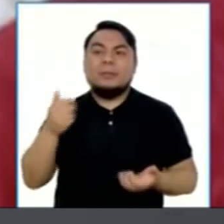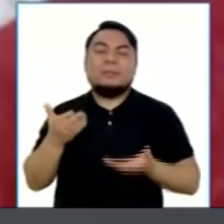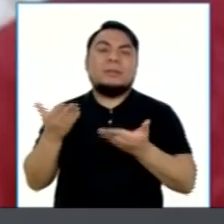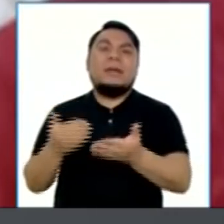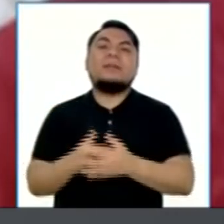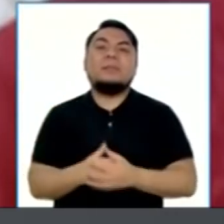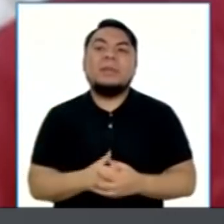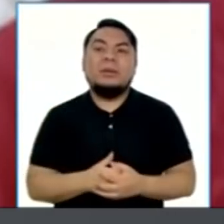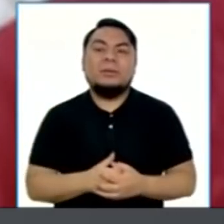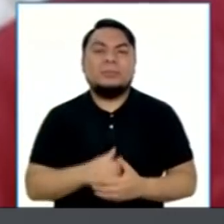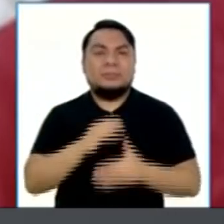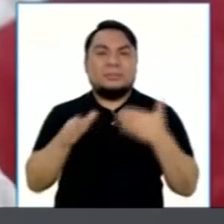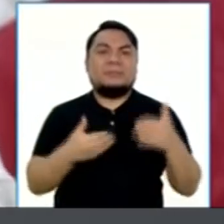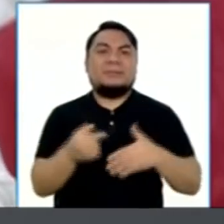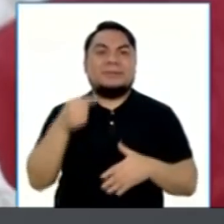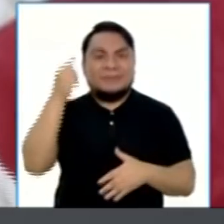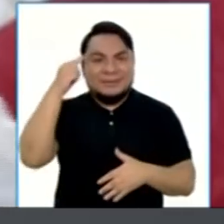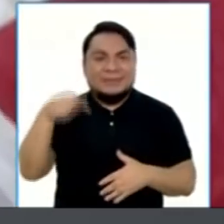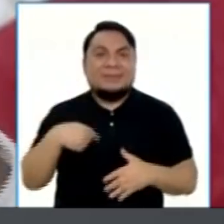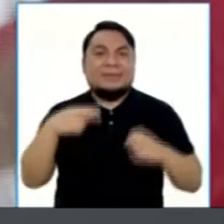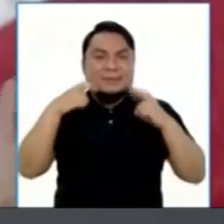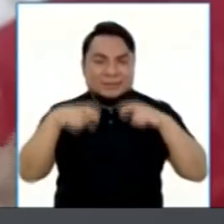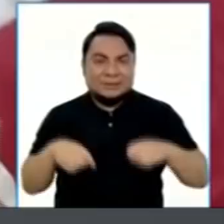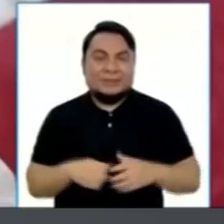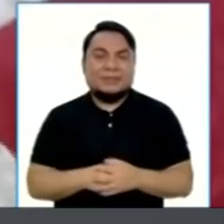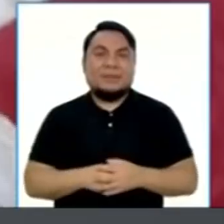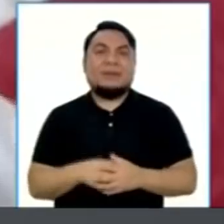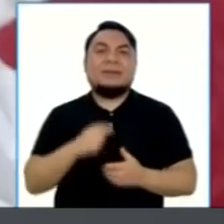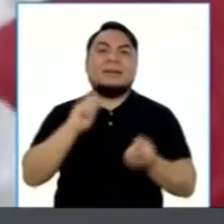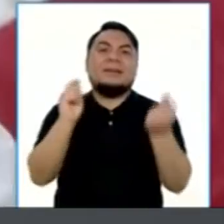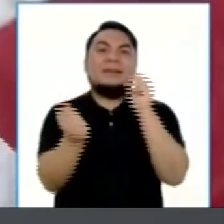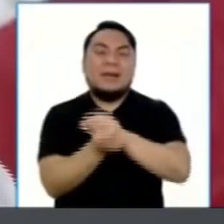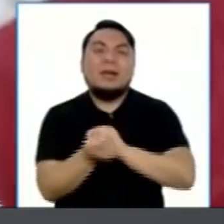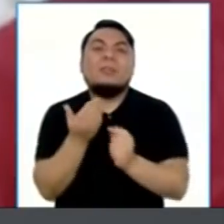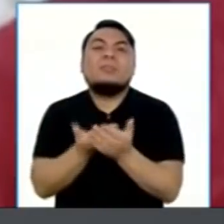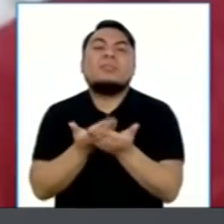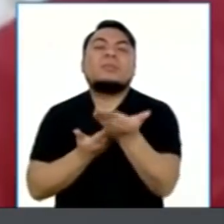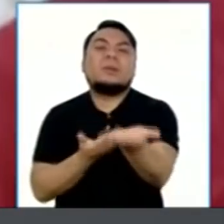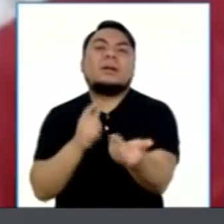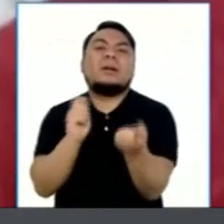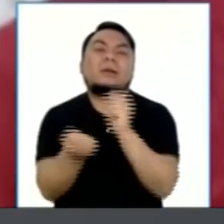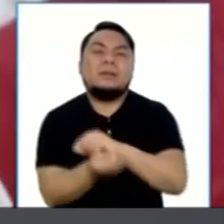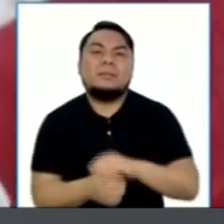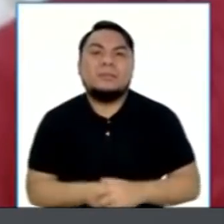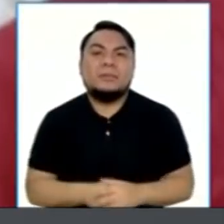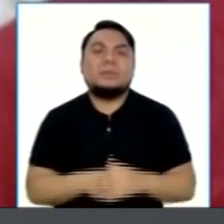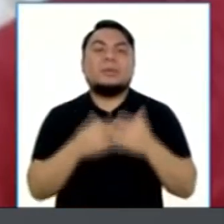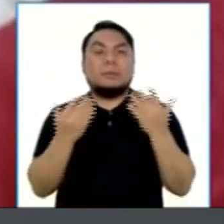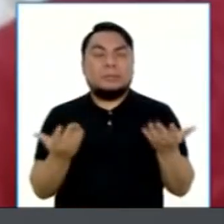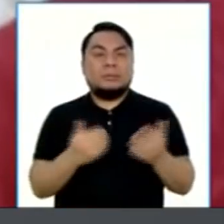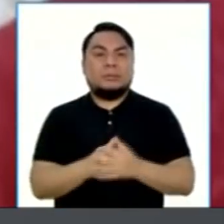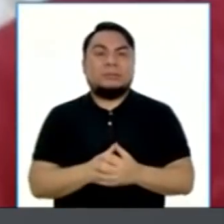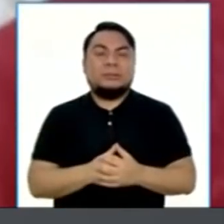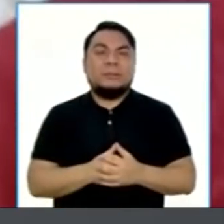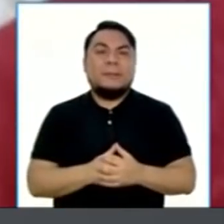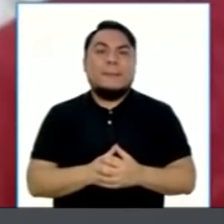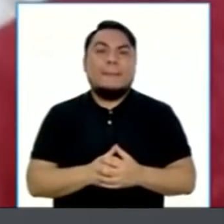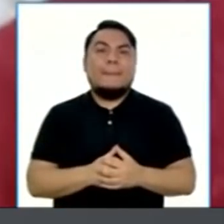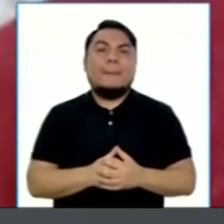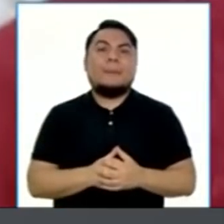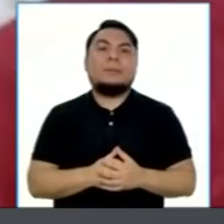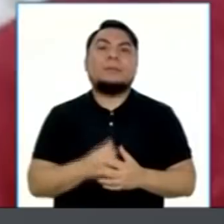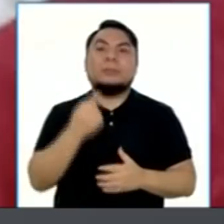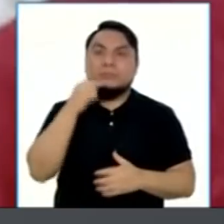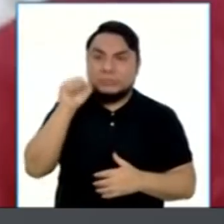el Estado a través de un análisis amplio, profundo, y hacer propuestas que cambien. Entonces,